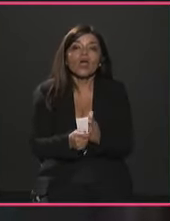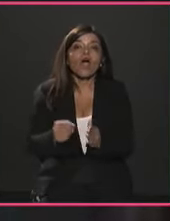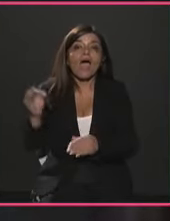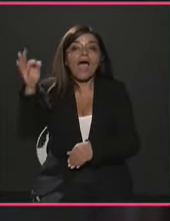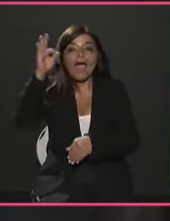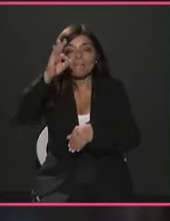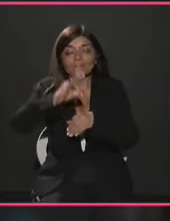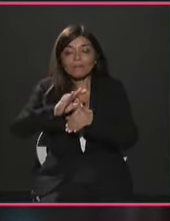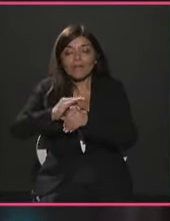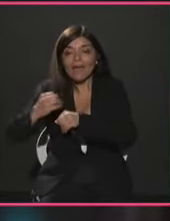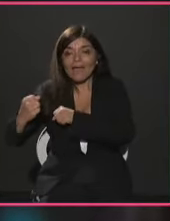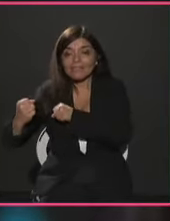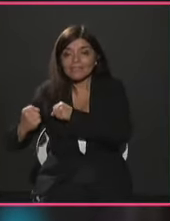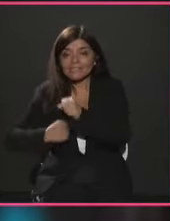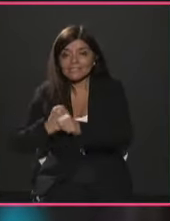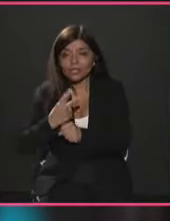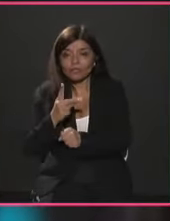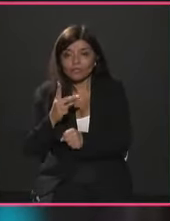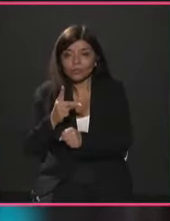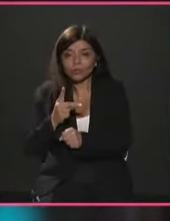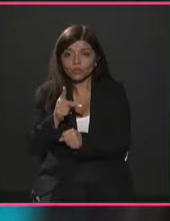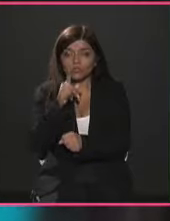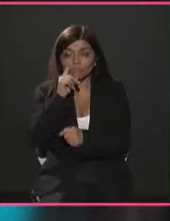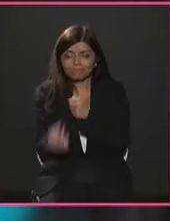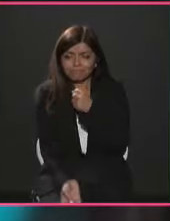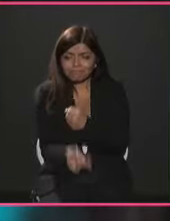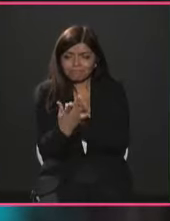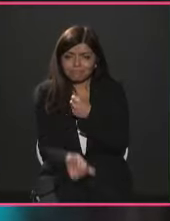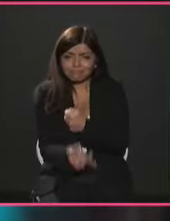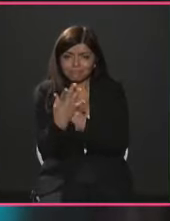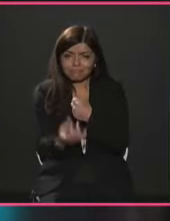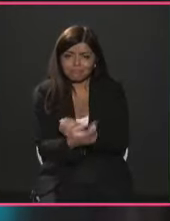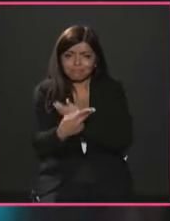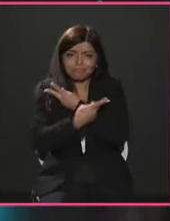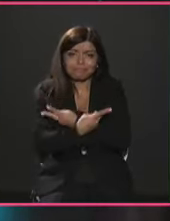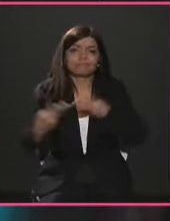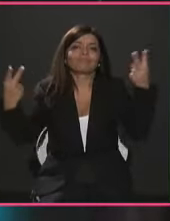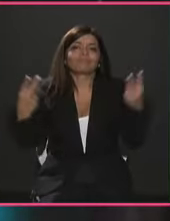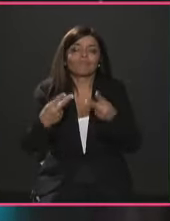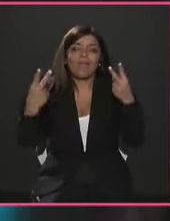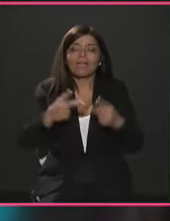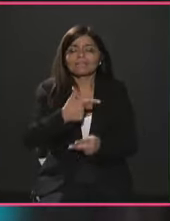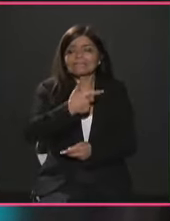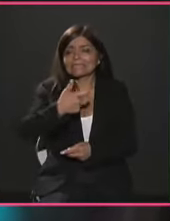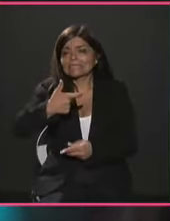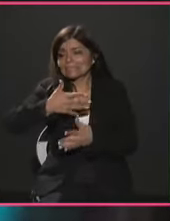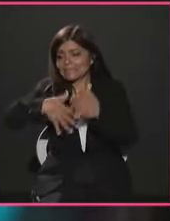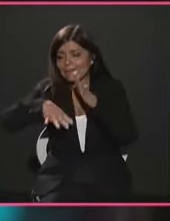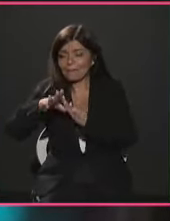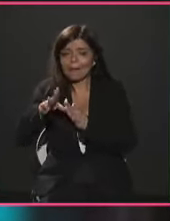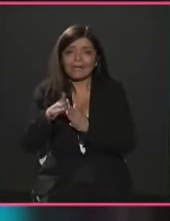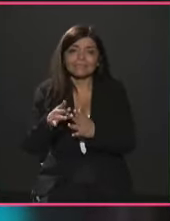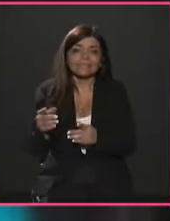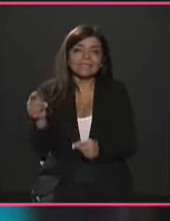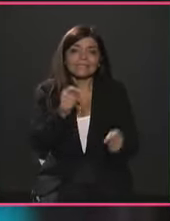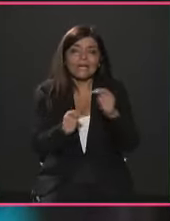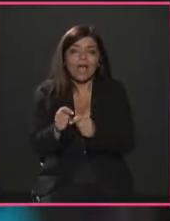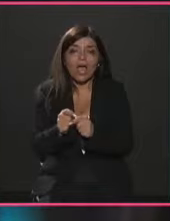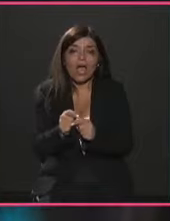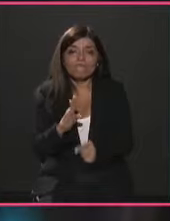más de 750 publicaciones a su nombre y bueno con con esa terapia de los llamados